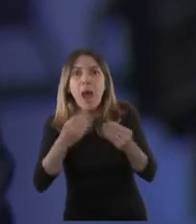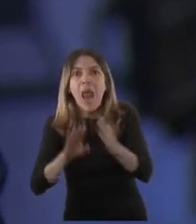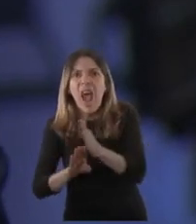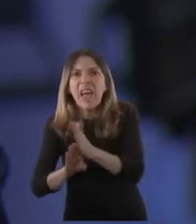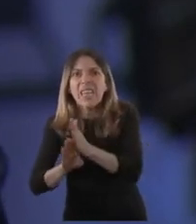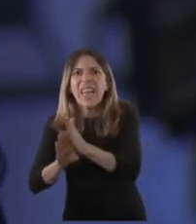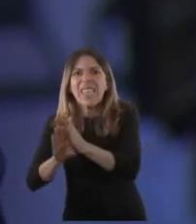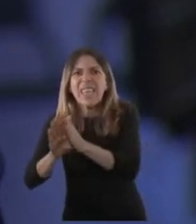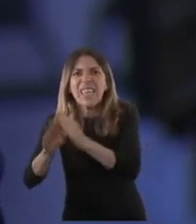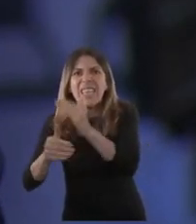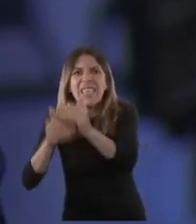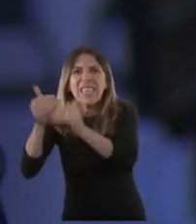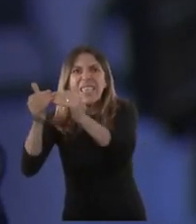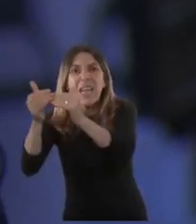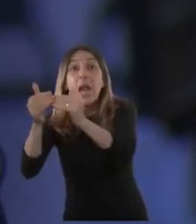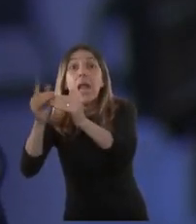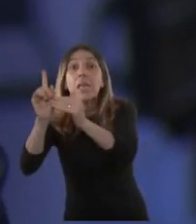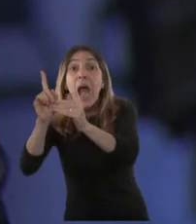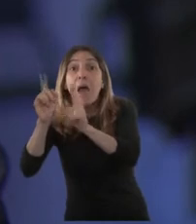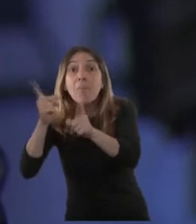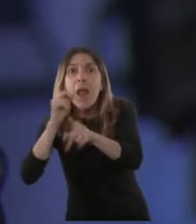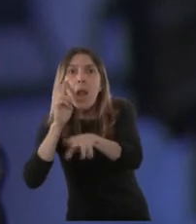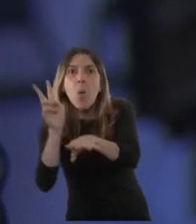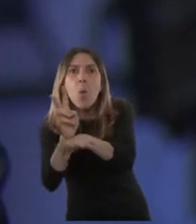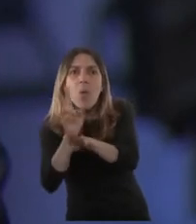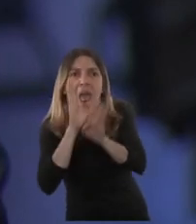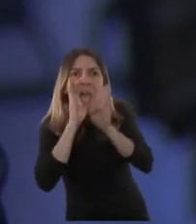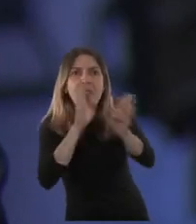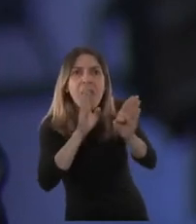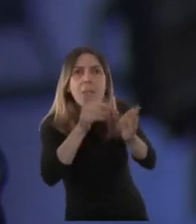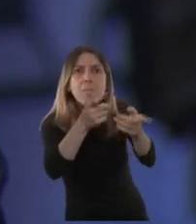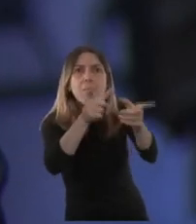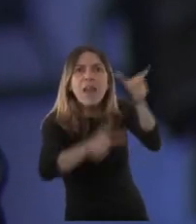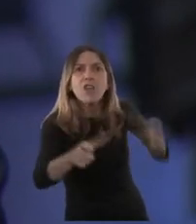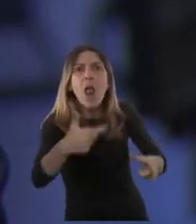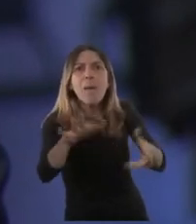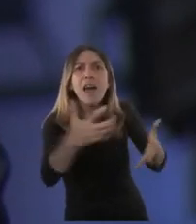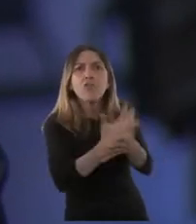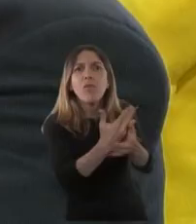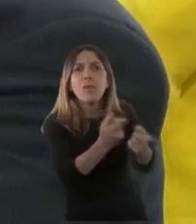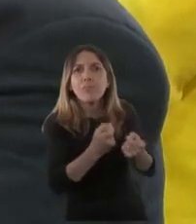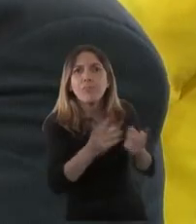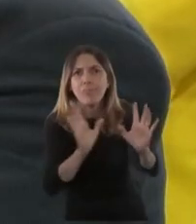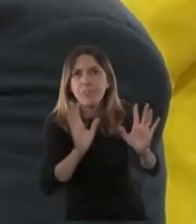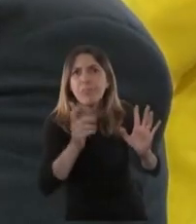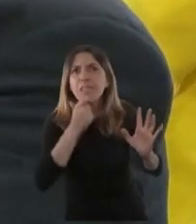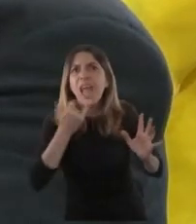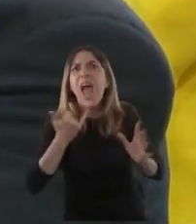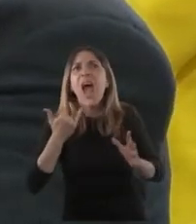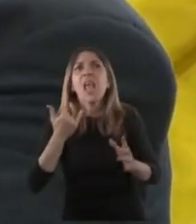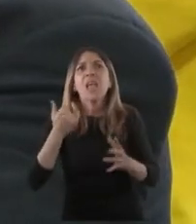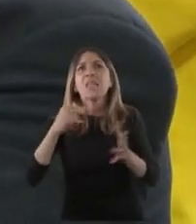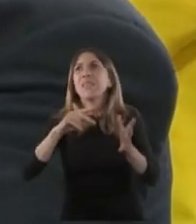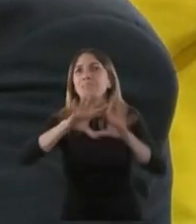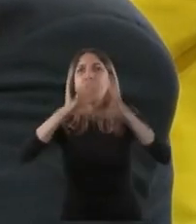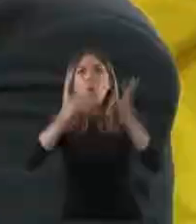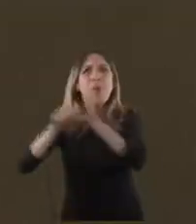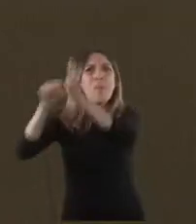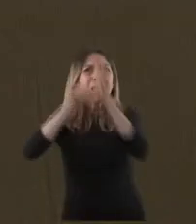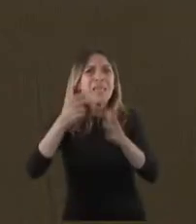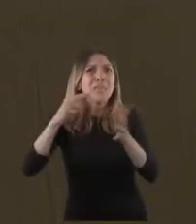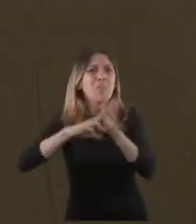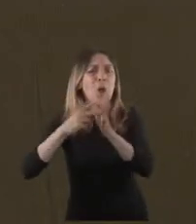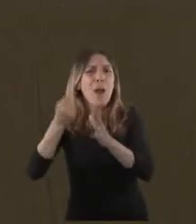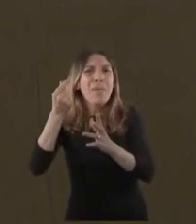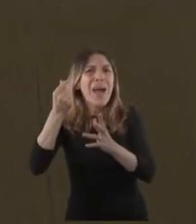cuidar a los que menos tienen o los que más sufren los embates en una crisis internacional. Y